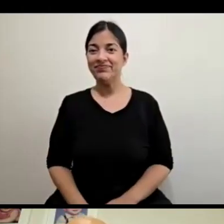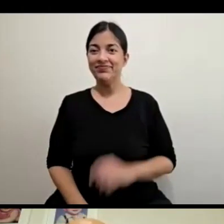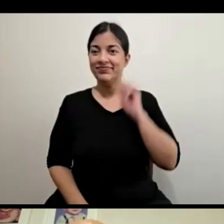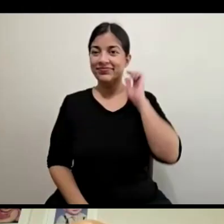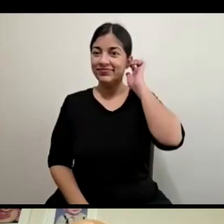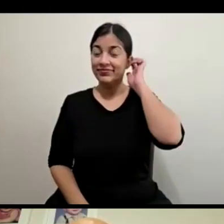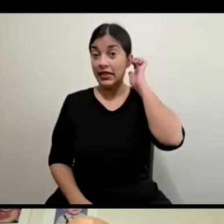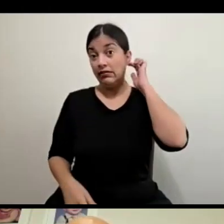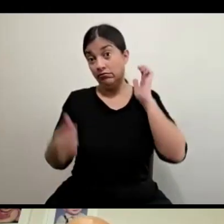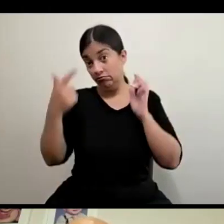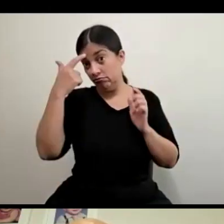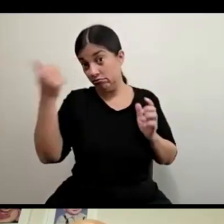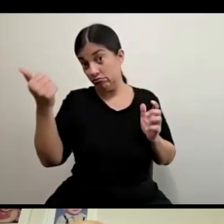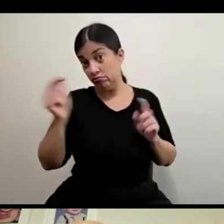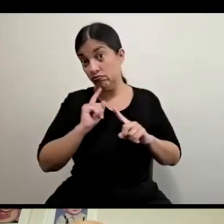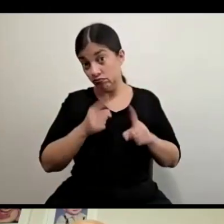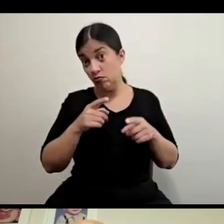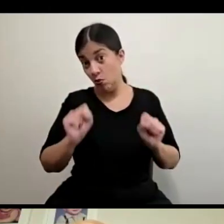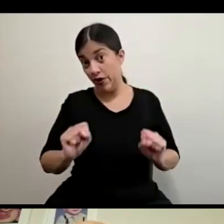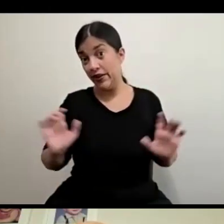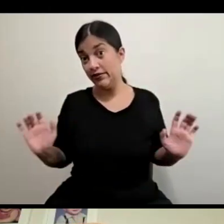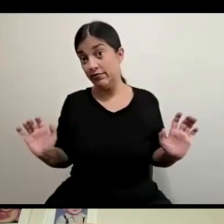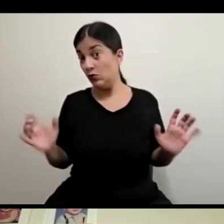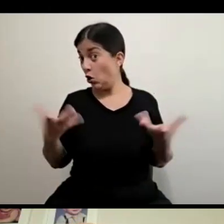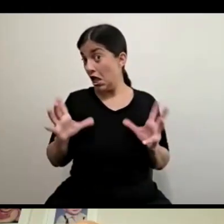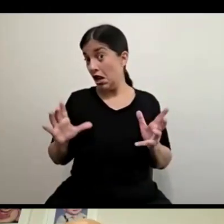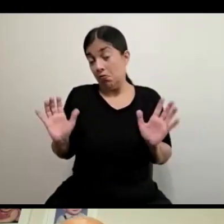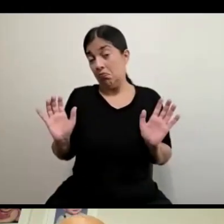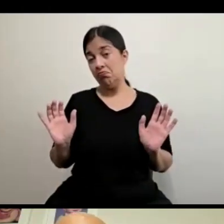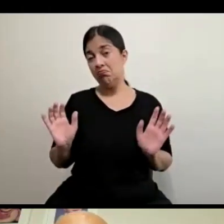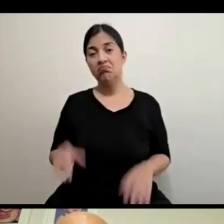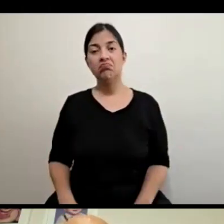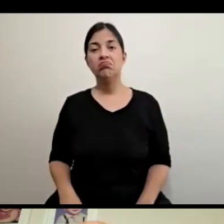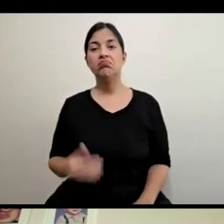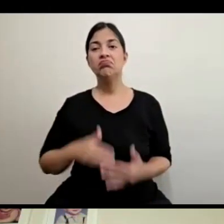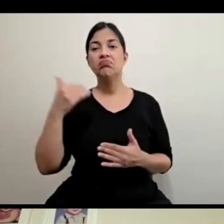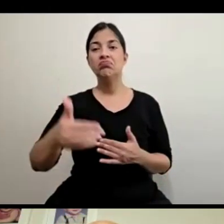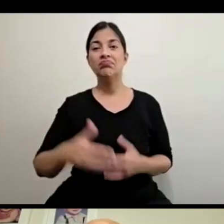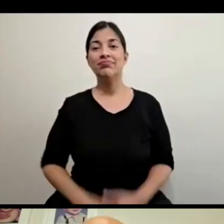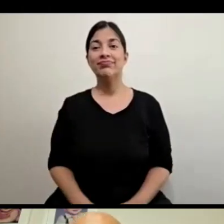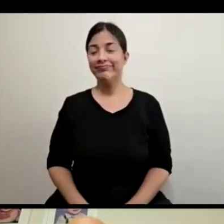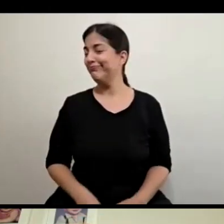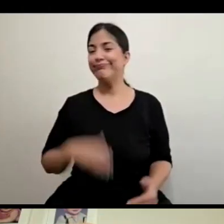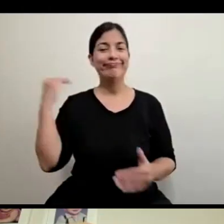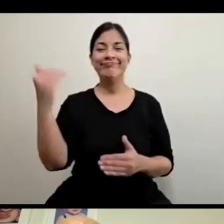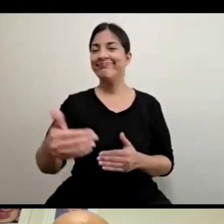Digo, si quieres contestar, puedes contestar. Si no, pues dices paso. Paso.